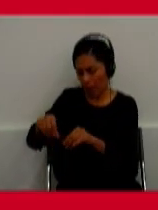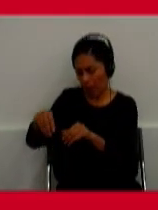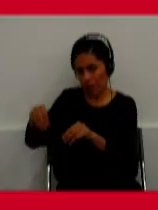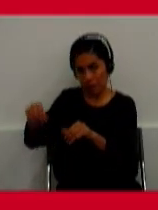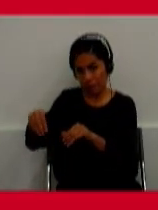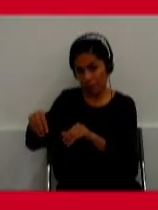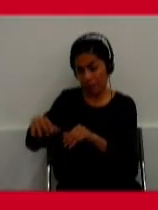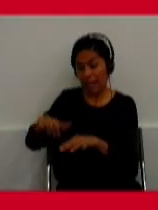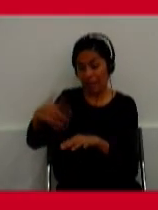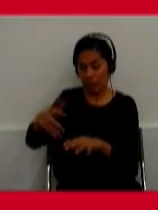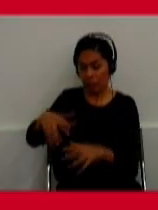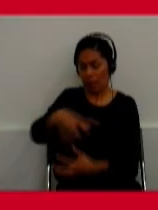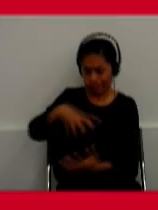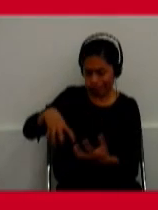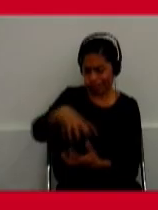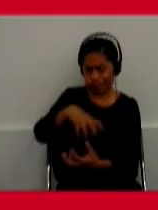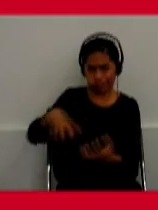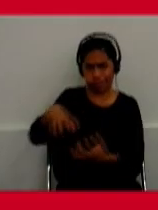clarificada,